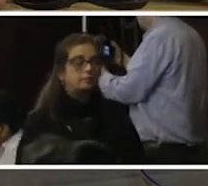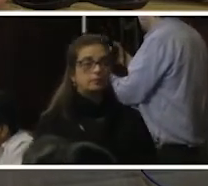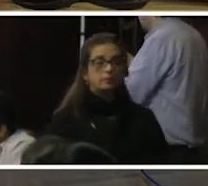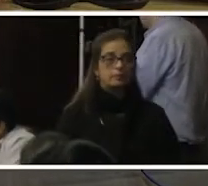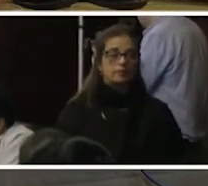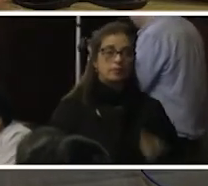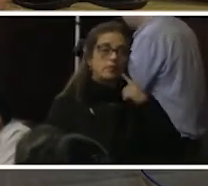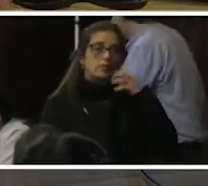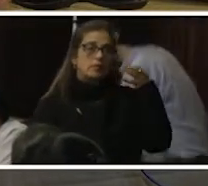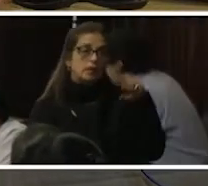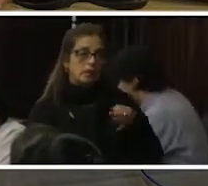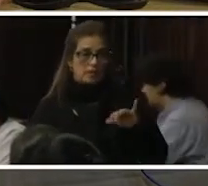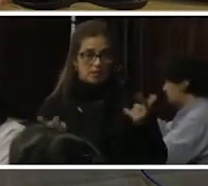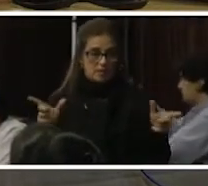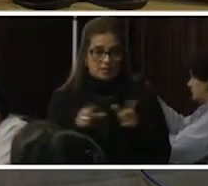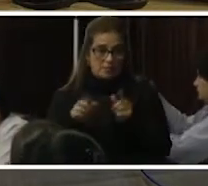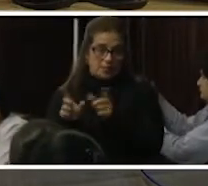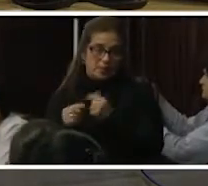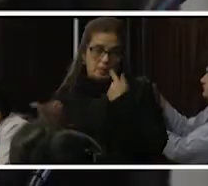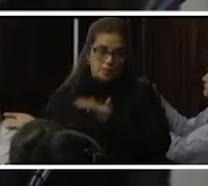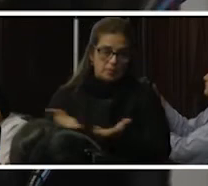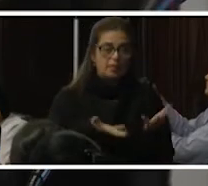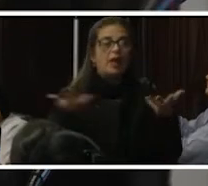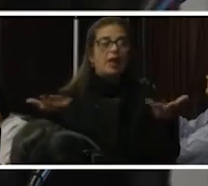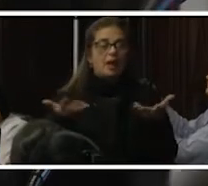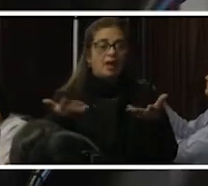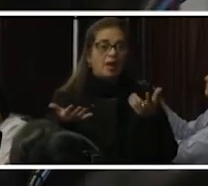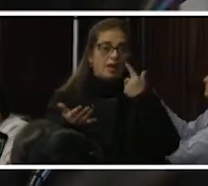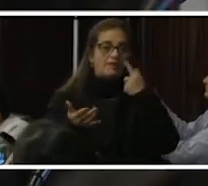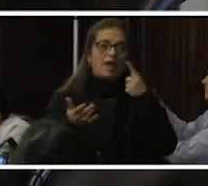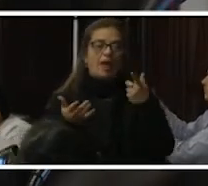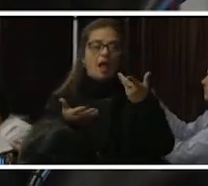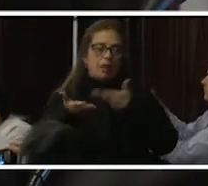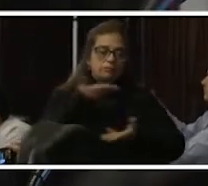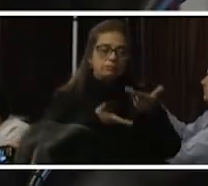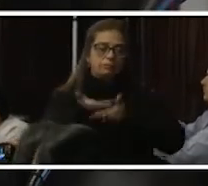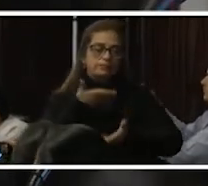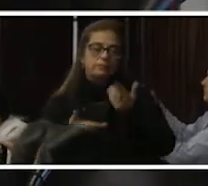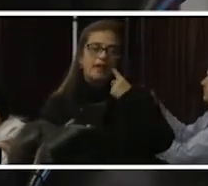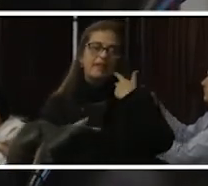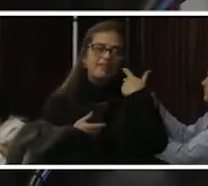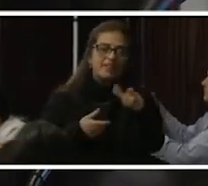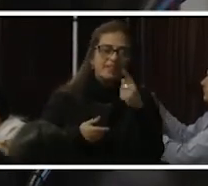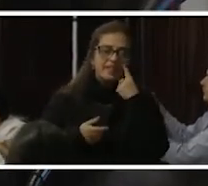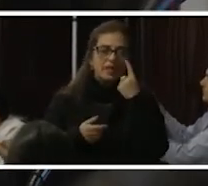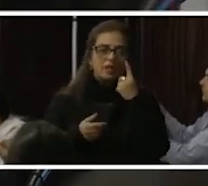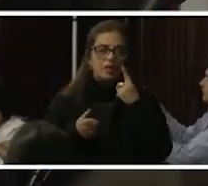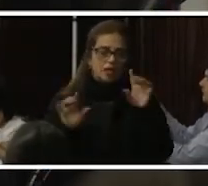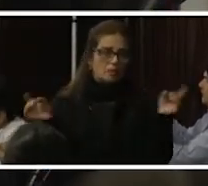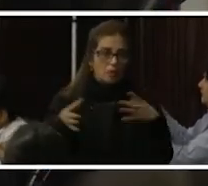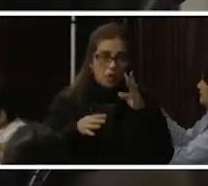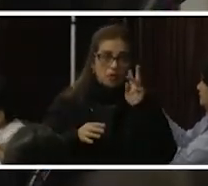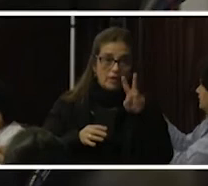Creo que, habiendo terminado esta presentación, corresponde ahora la difusión del video. No sé si estamos listos, de